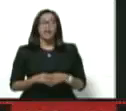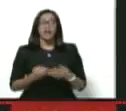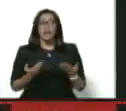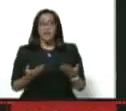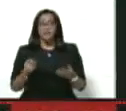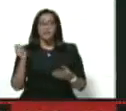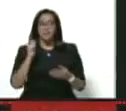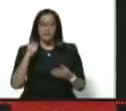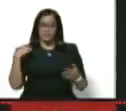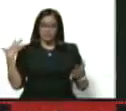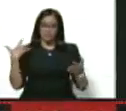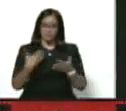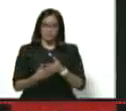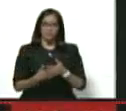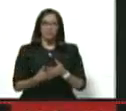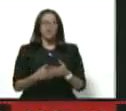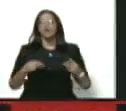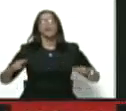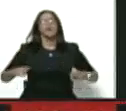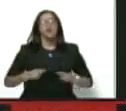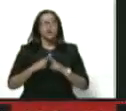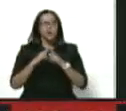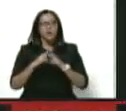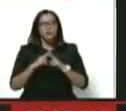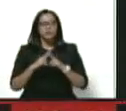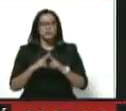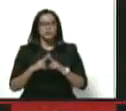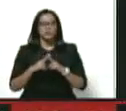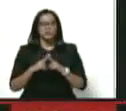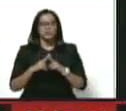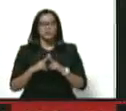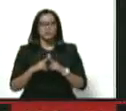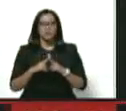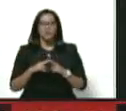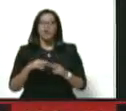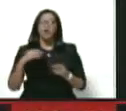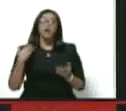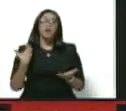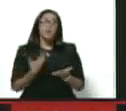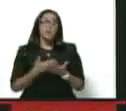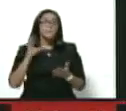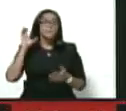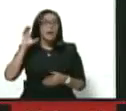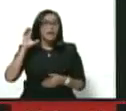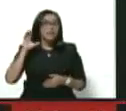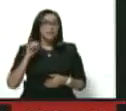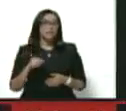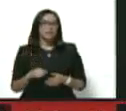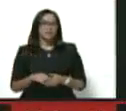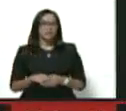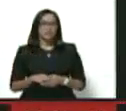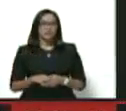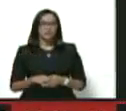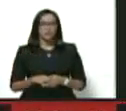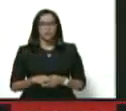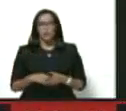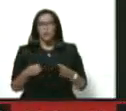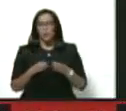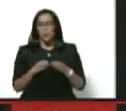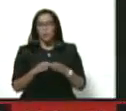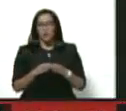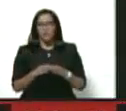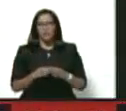atrás, en un encuentro en un país que viajó con un compañero líder del